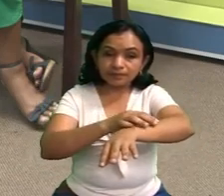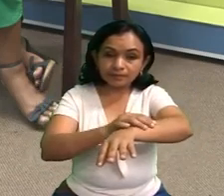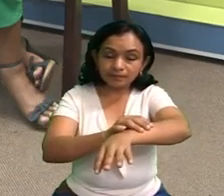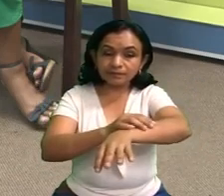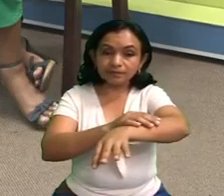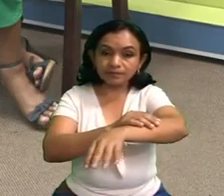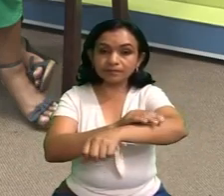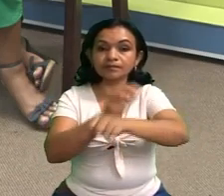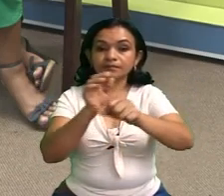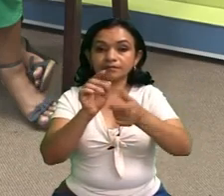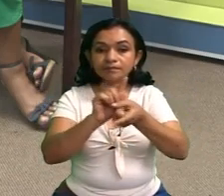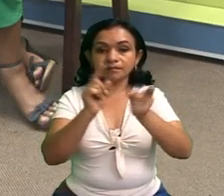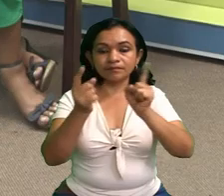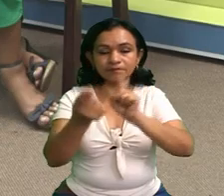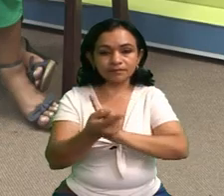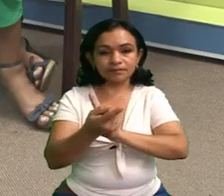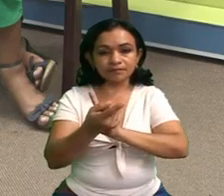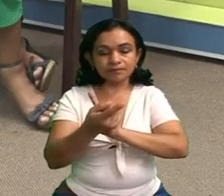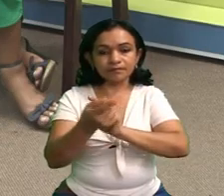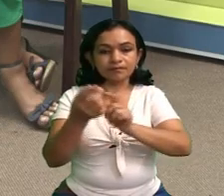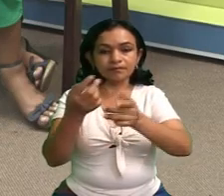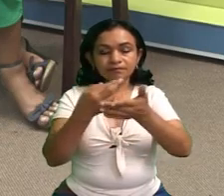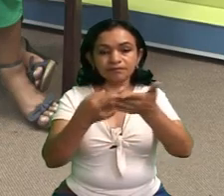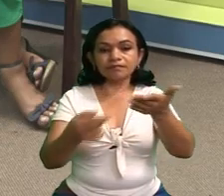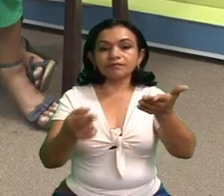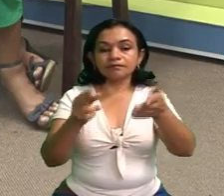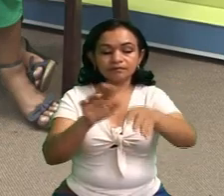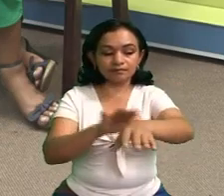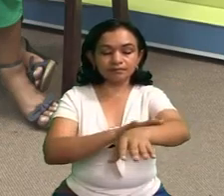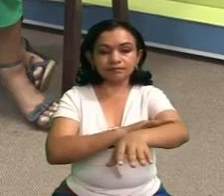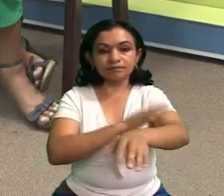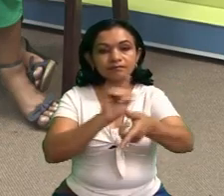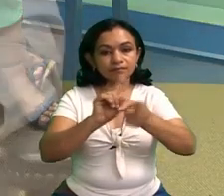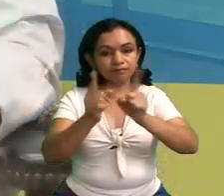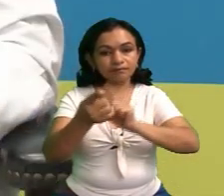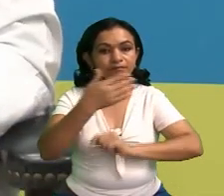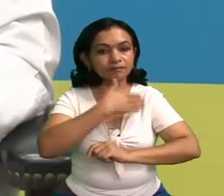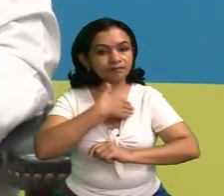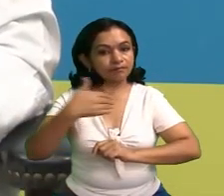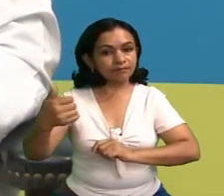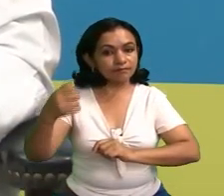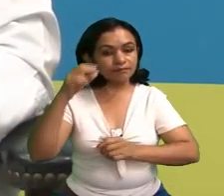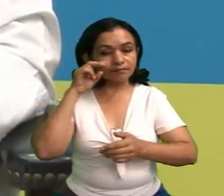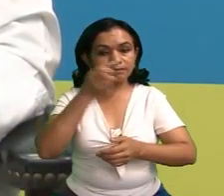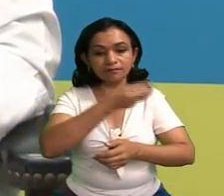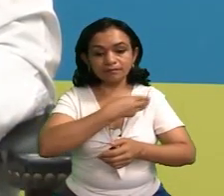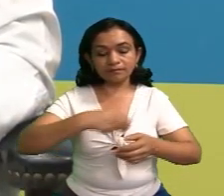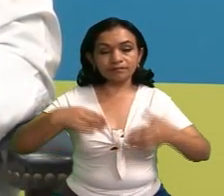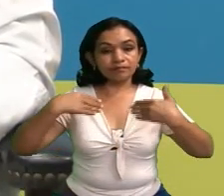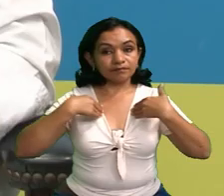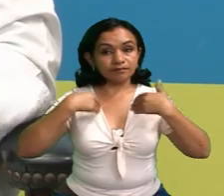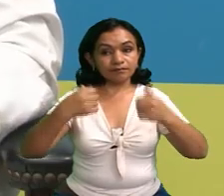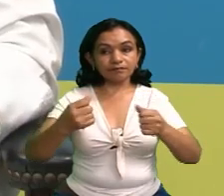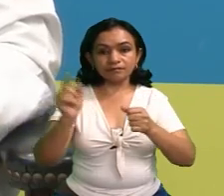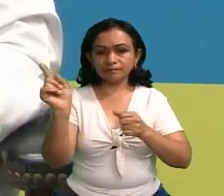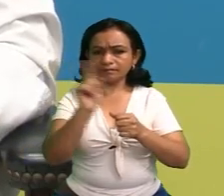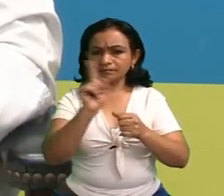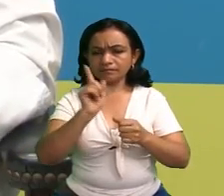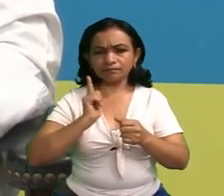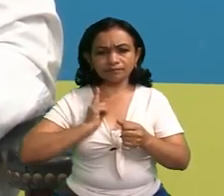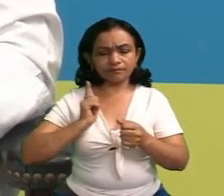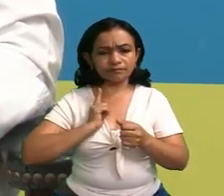adiposo para que se estimule la circulación y la apariencia de la piel mejore. El Ministerio de Salud, pues, actualmente no cuenta con